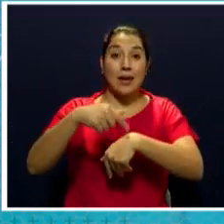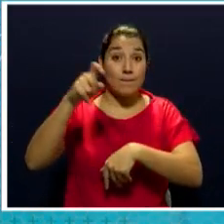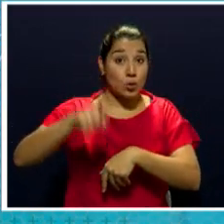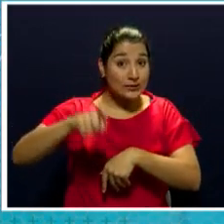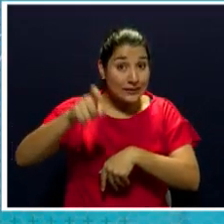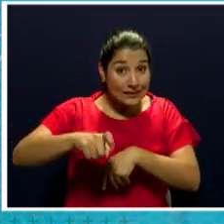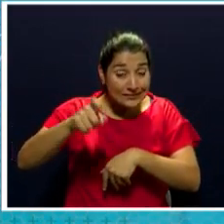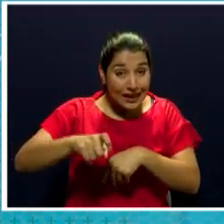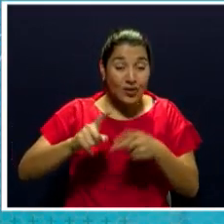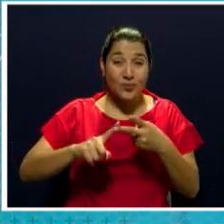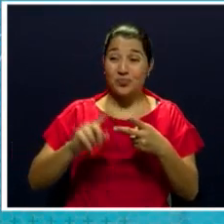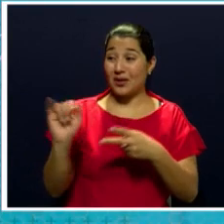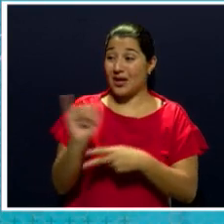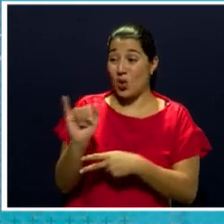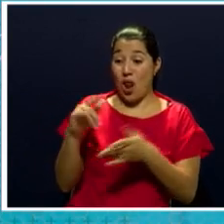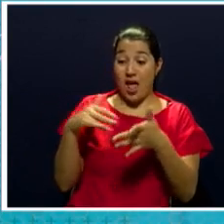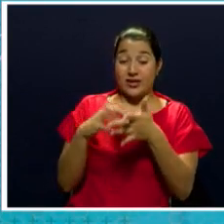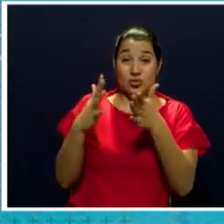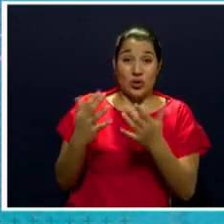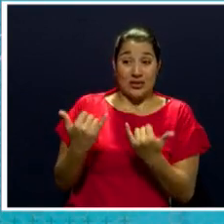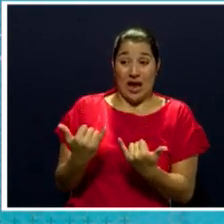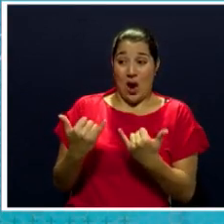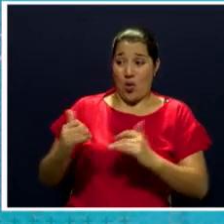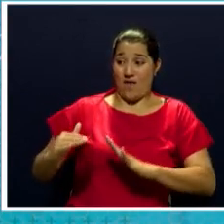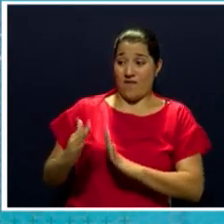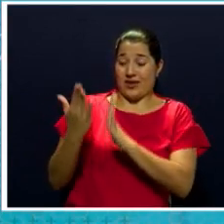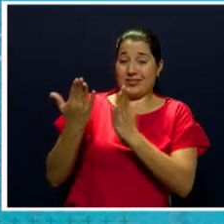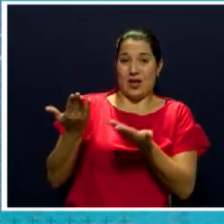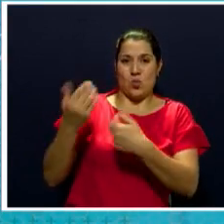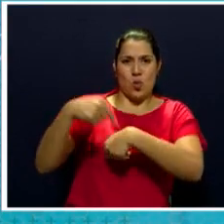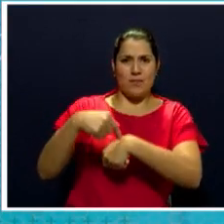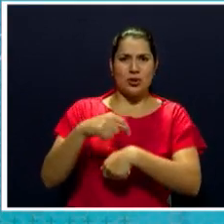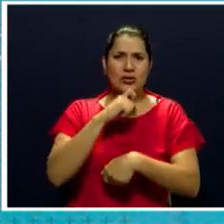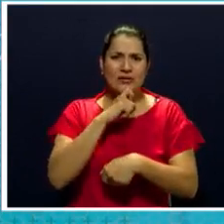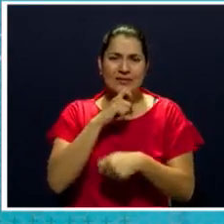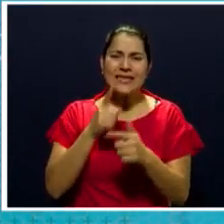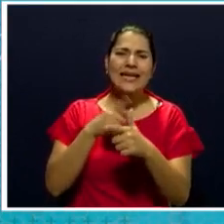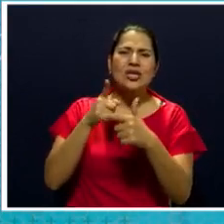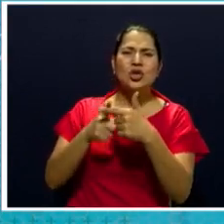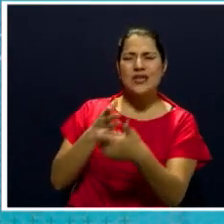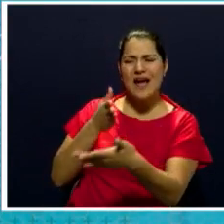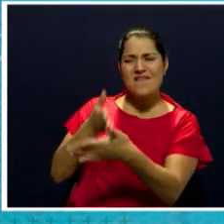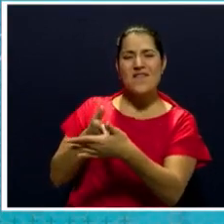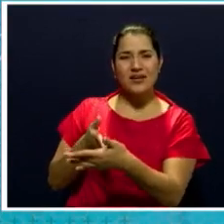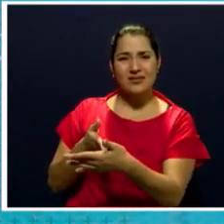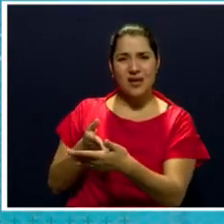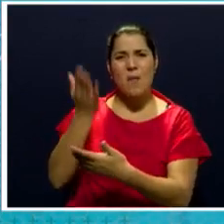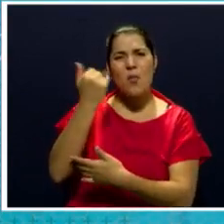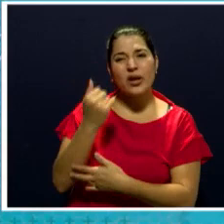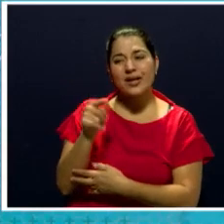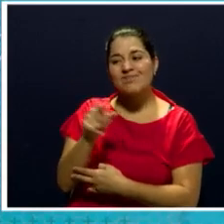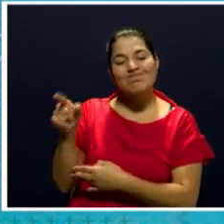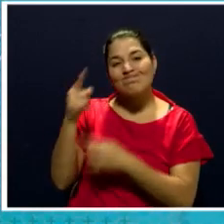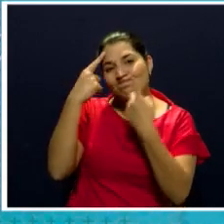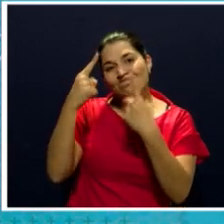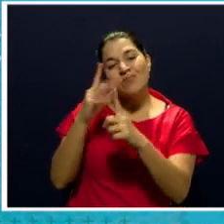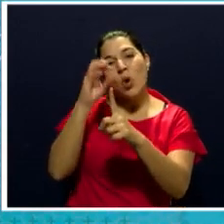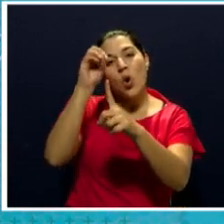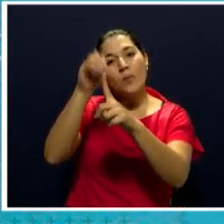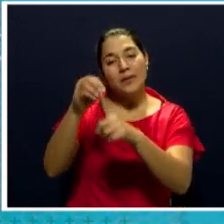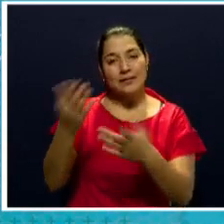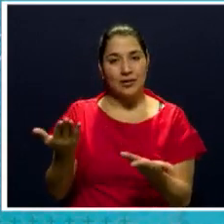nuestros estudiantes en esta coyuntura también los perjudica muchísimo, sobre todo en objetivos y aprendizajes por lograr esperados a nivel